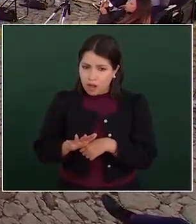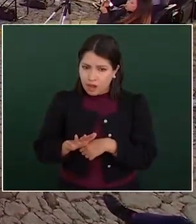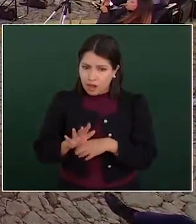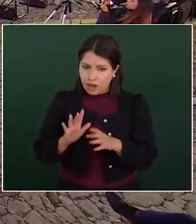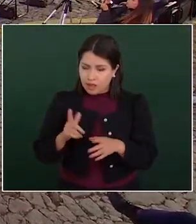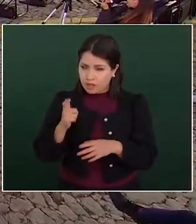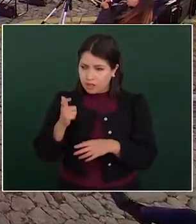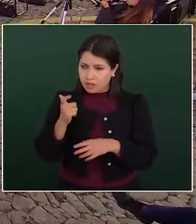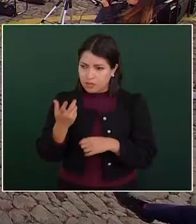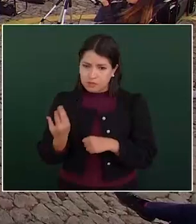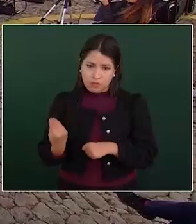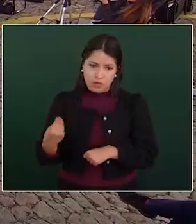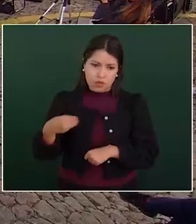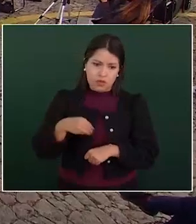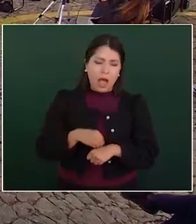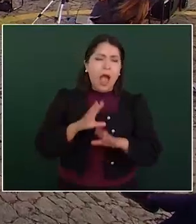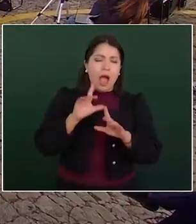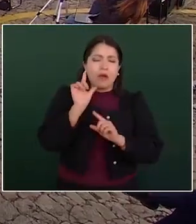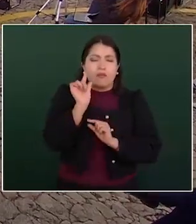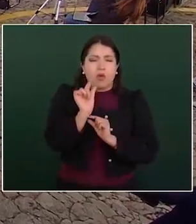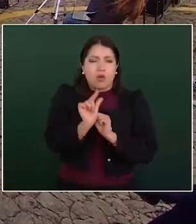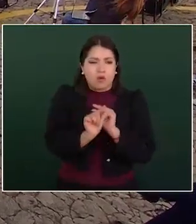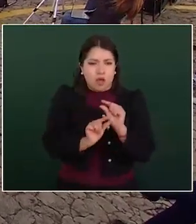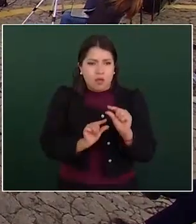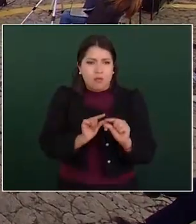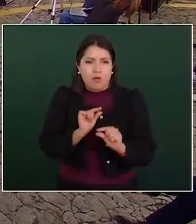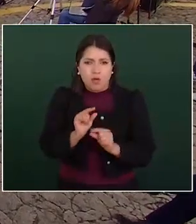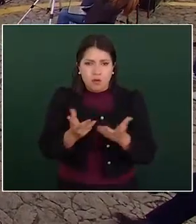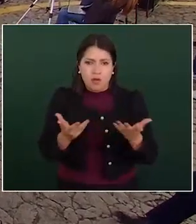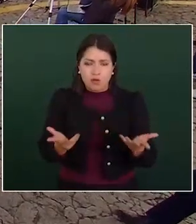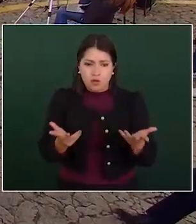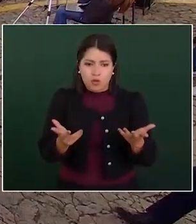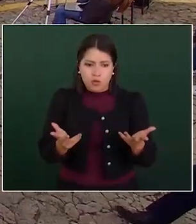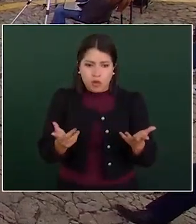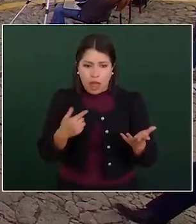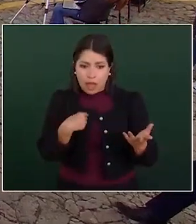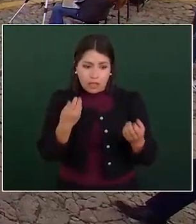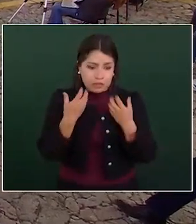Ah, no, vámonos poco a poco. O sea, si llevamos prisa,